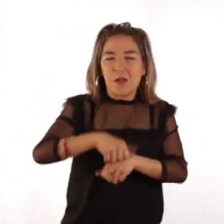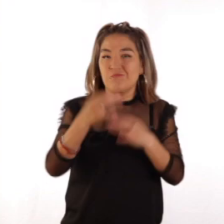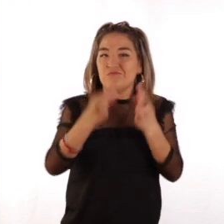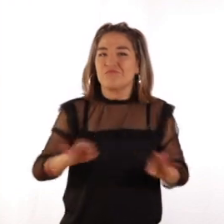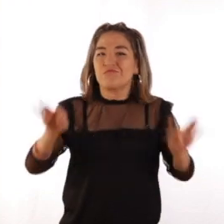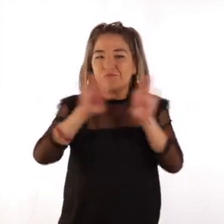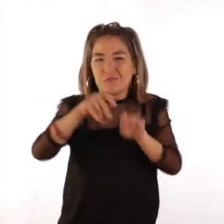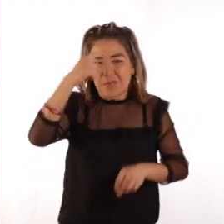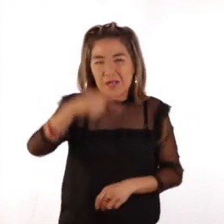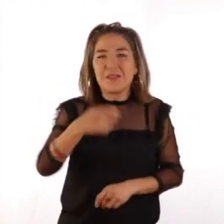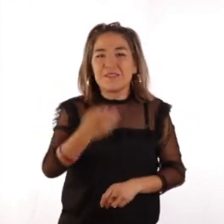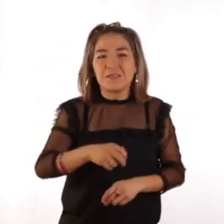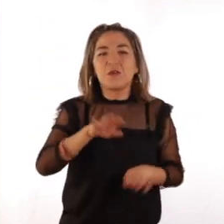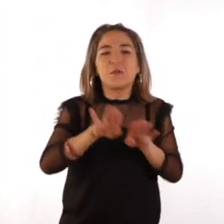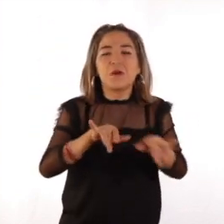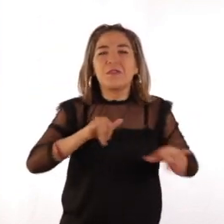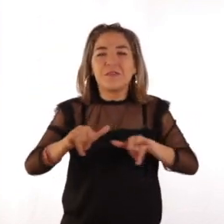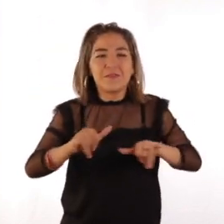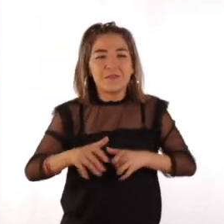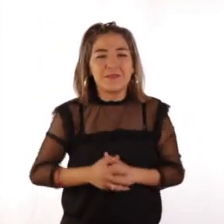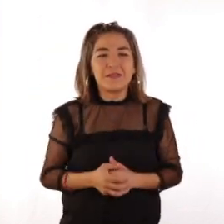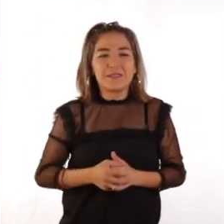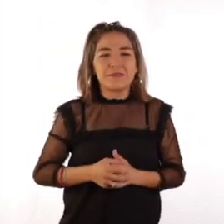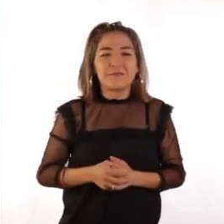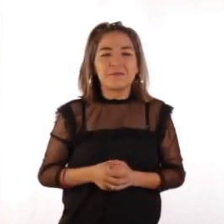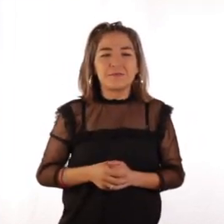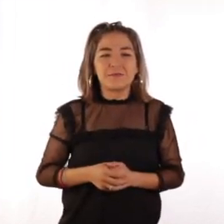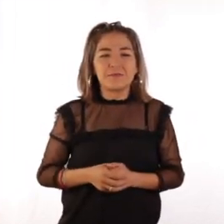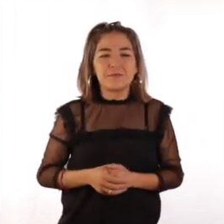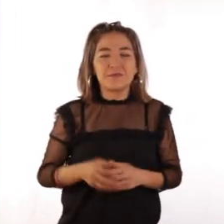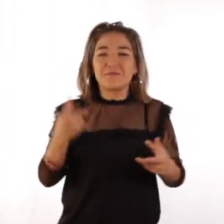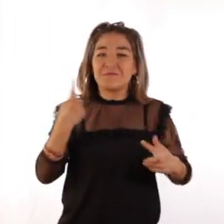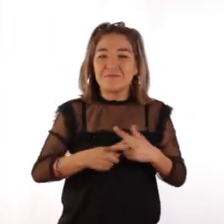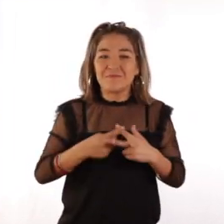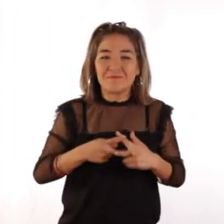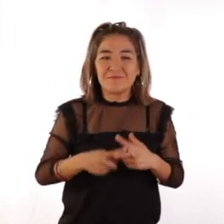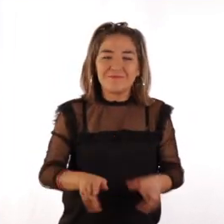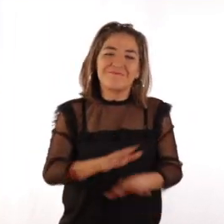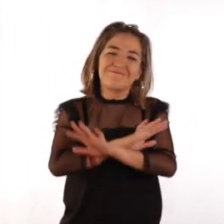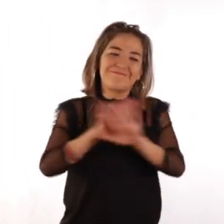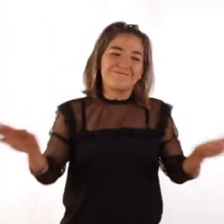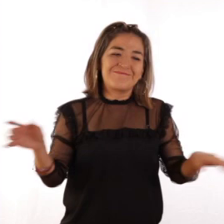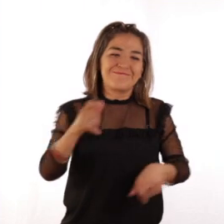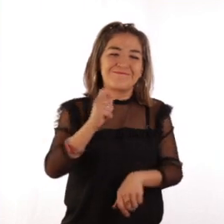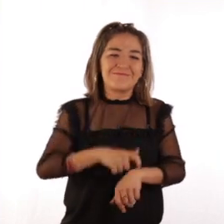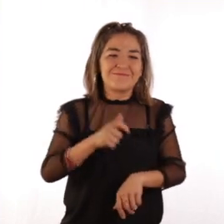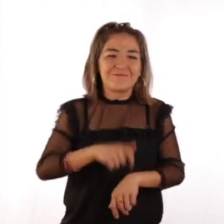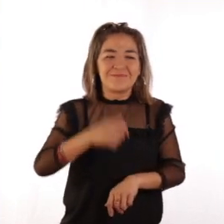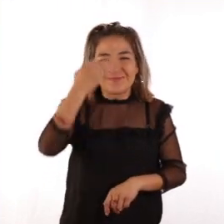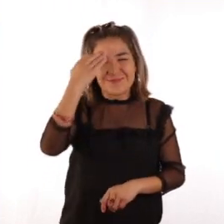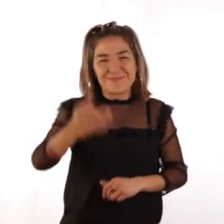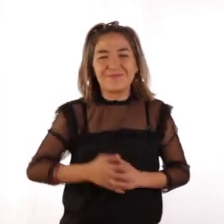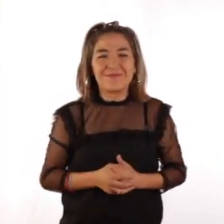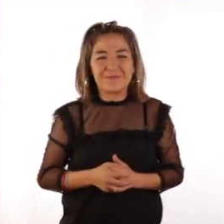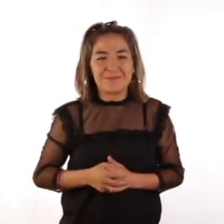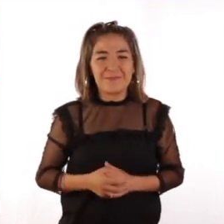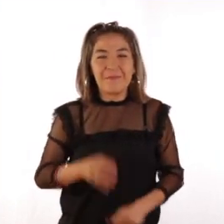es determinante para el desarrollo y desempeño de la geografía, ¿eh? Matemáticas.